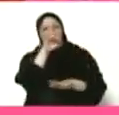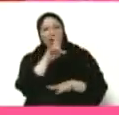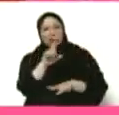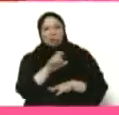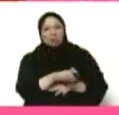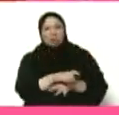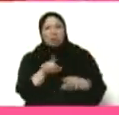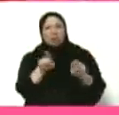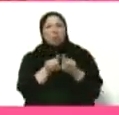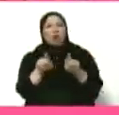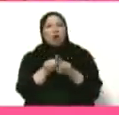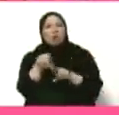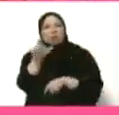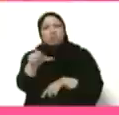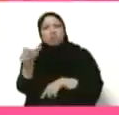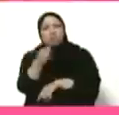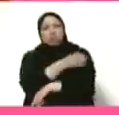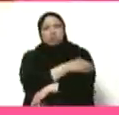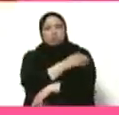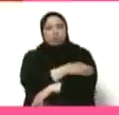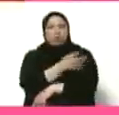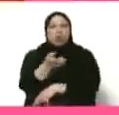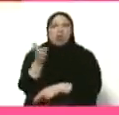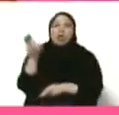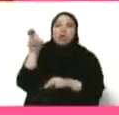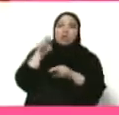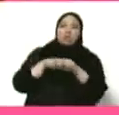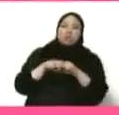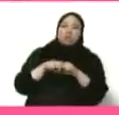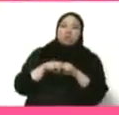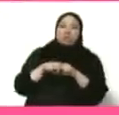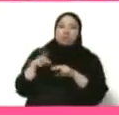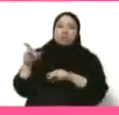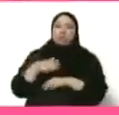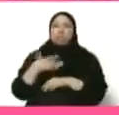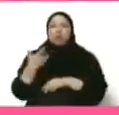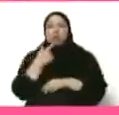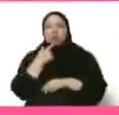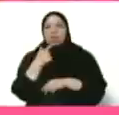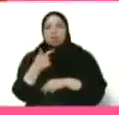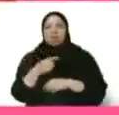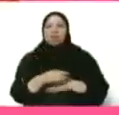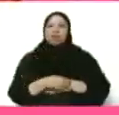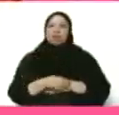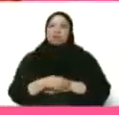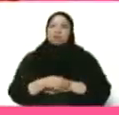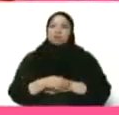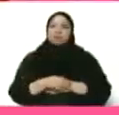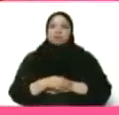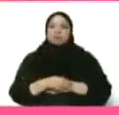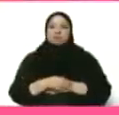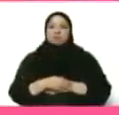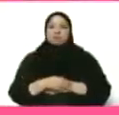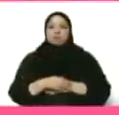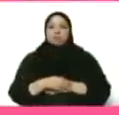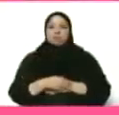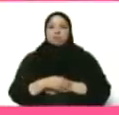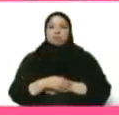Esta misma gente que hoy se sienta en la asamblea, uno podría decir que bueno, están